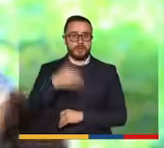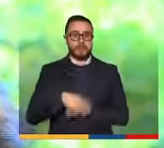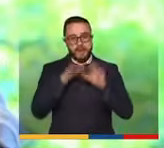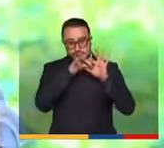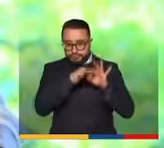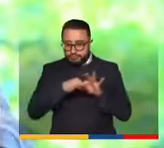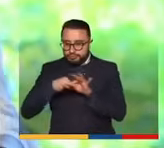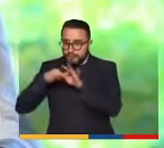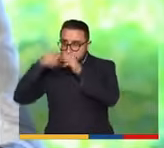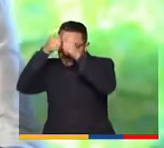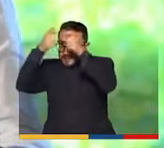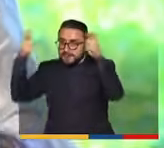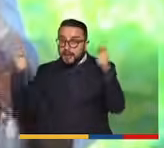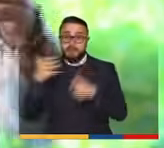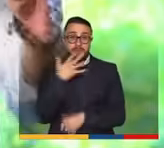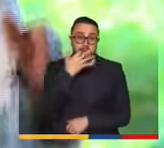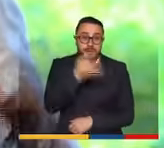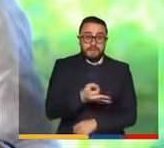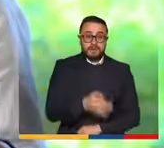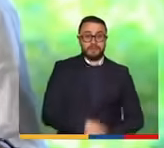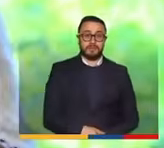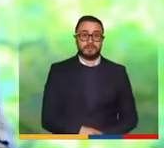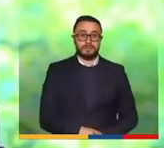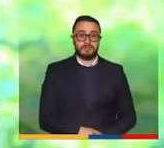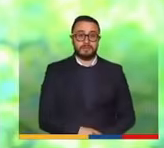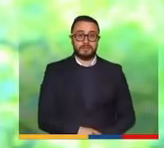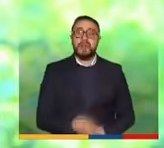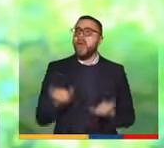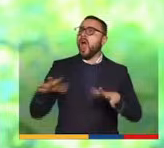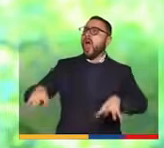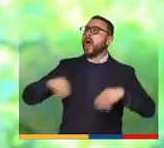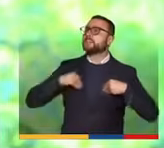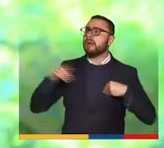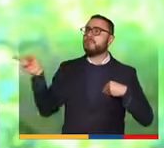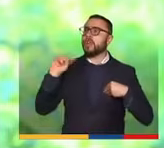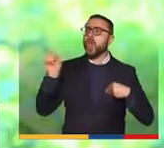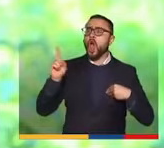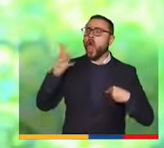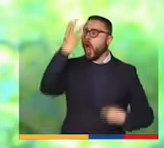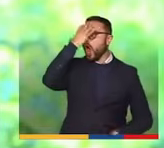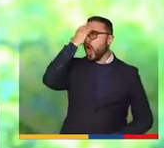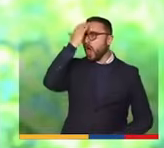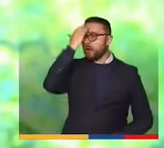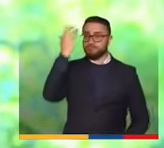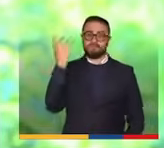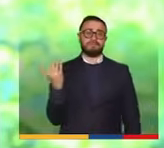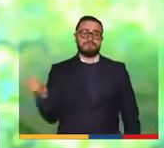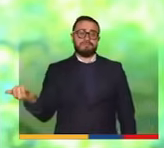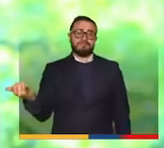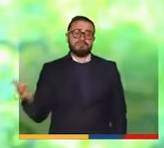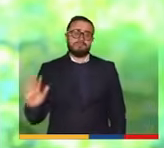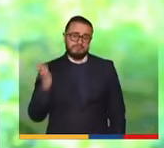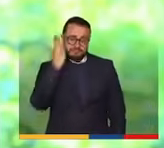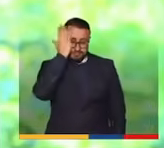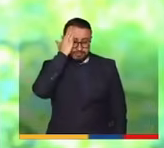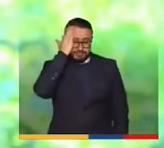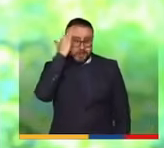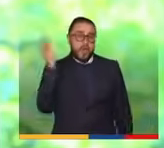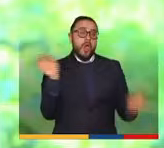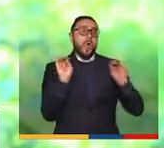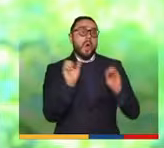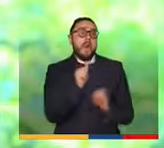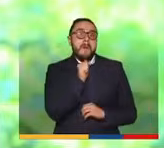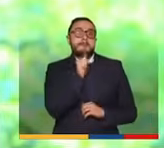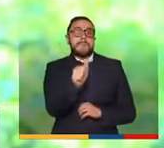realidad, que no se quiere reconocer porque les da vergüenza, o peor aún,